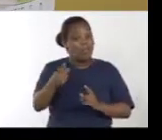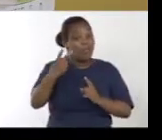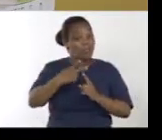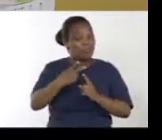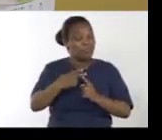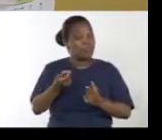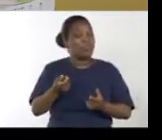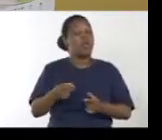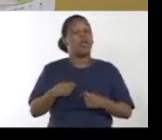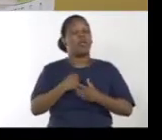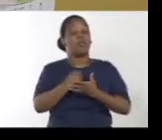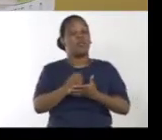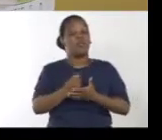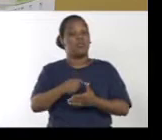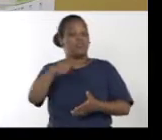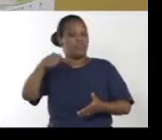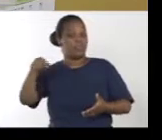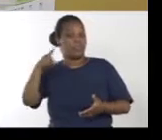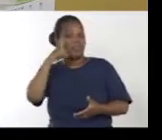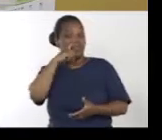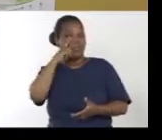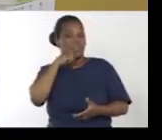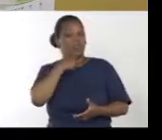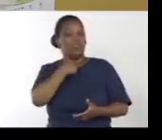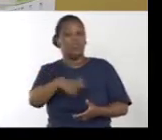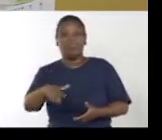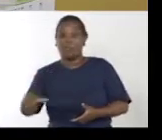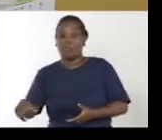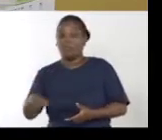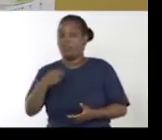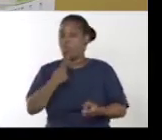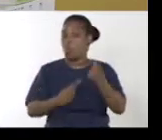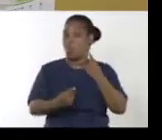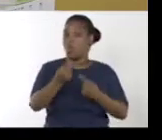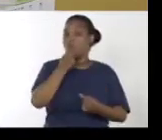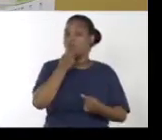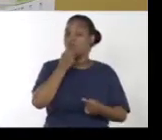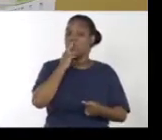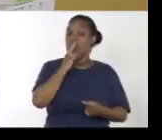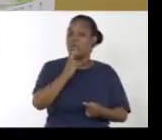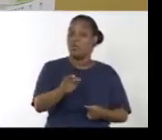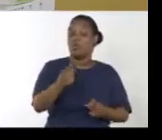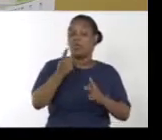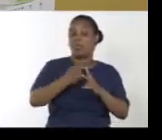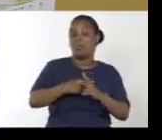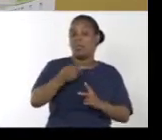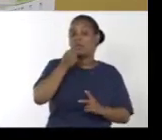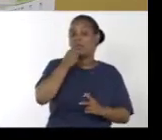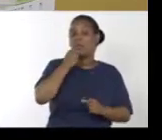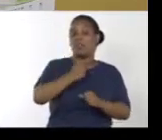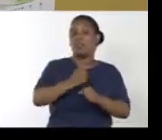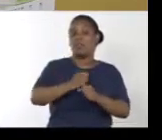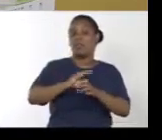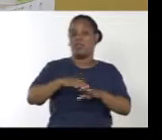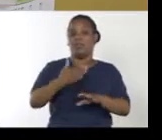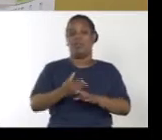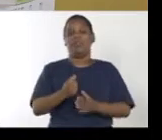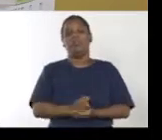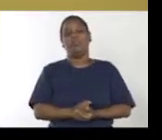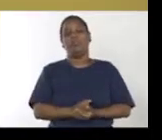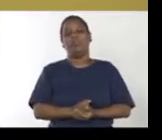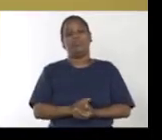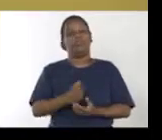emisión, ayúdenme tomando notas de los ejercicios y de algunas posibles respuestas para que puedan trabajar